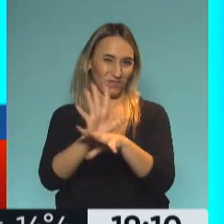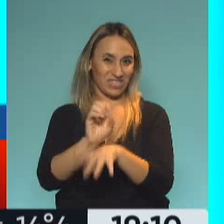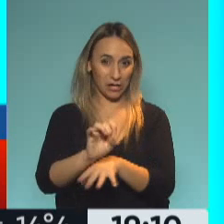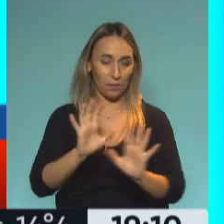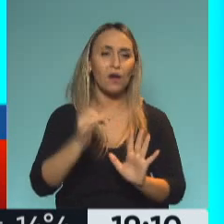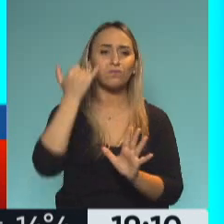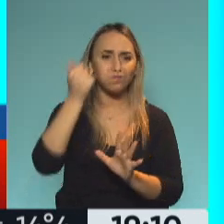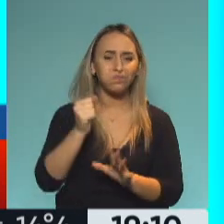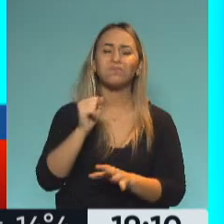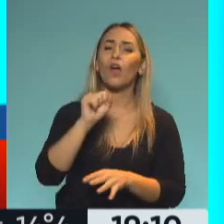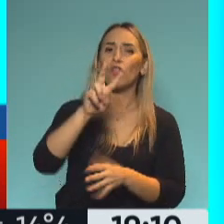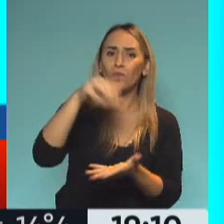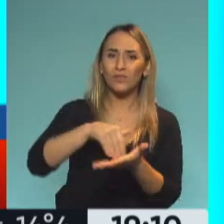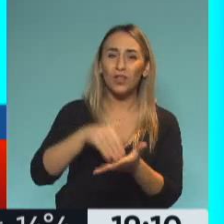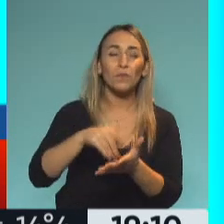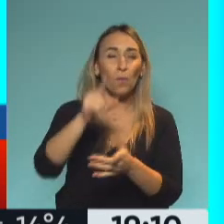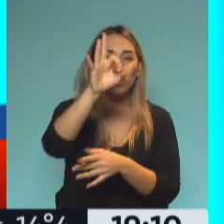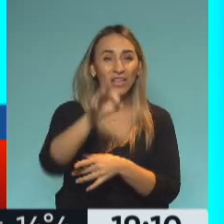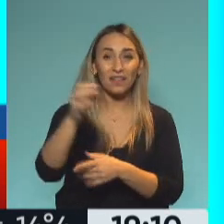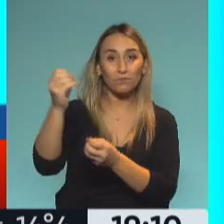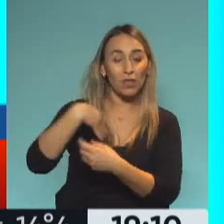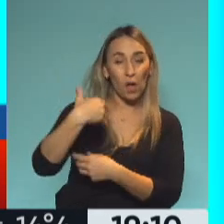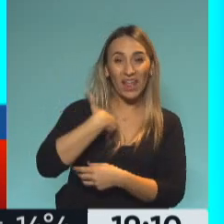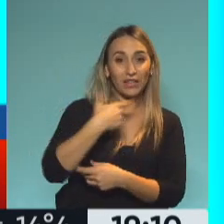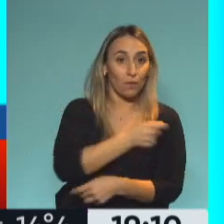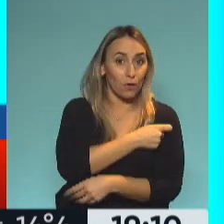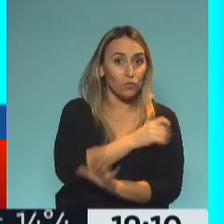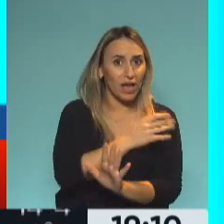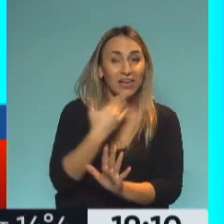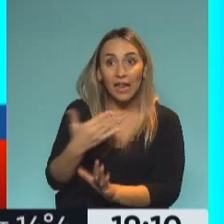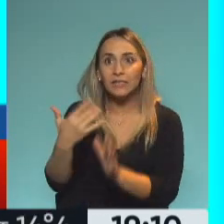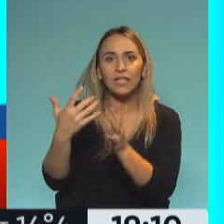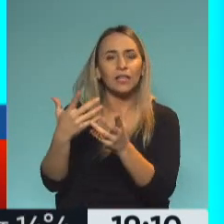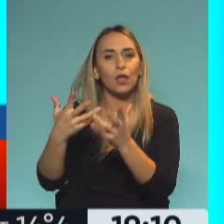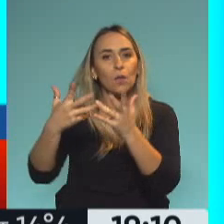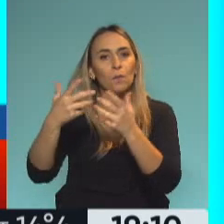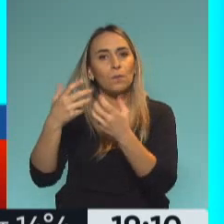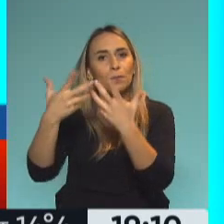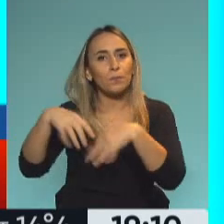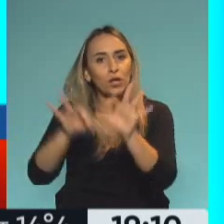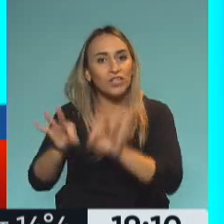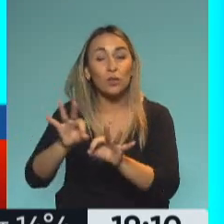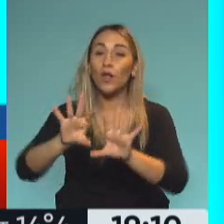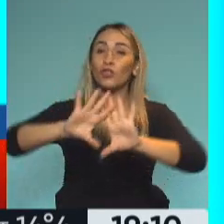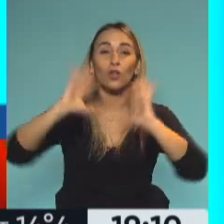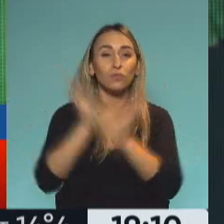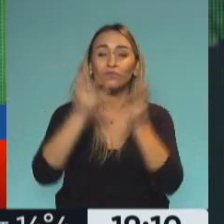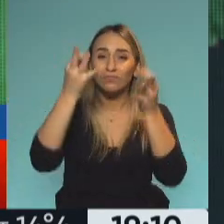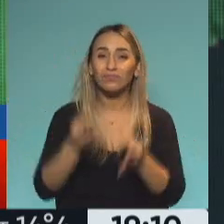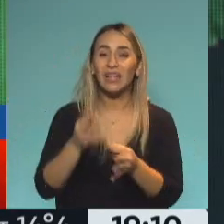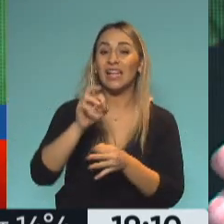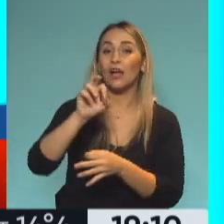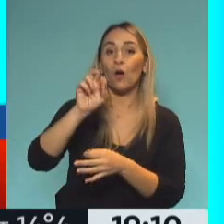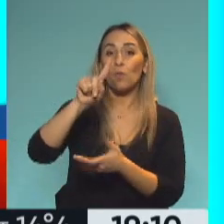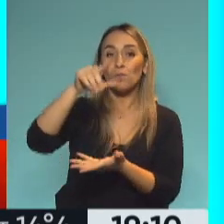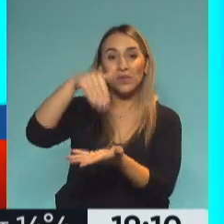de esos 35 llegaron a Argentina. ¿Sabes cuántas se distribuyeron de Pfizer? Porque estamos todo el tiempo hablando de Pfizer. 1 millón. Claro. O sea, 35